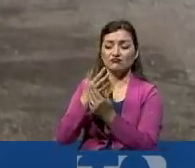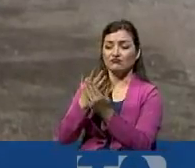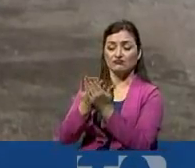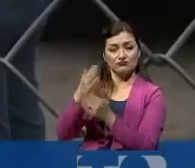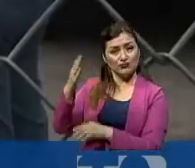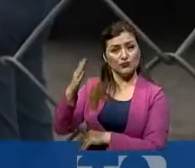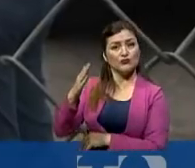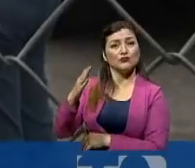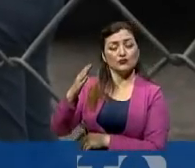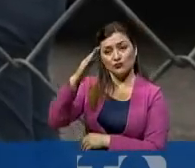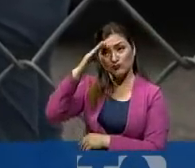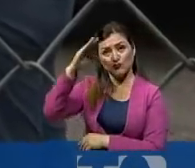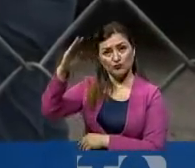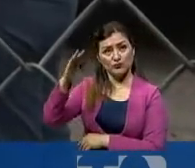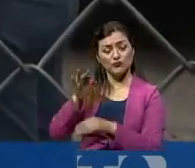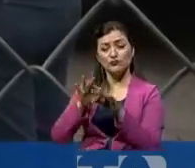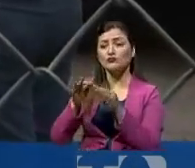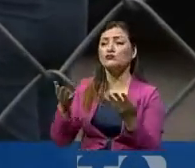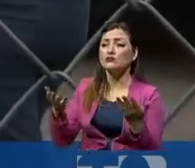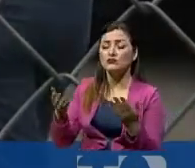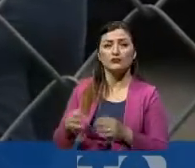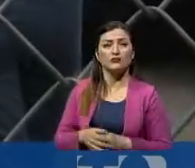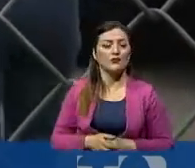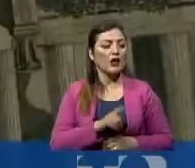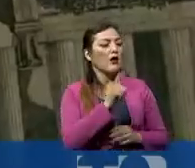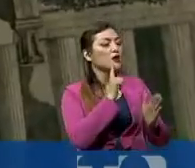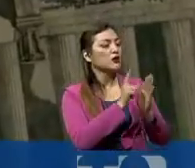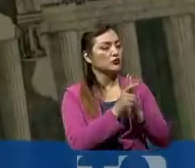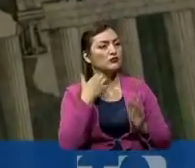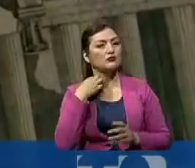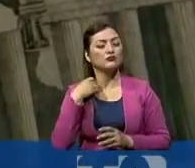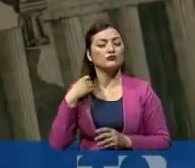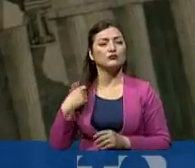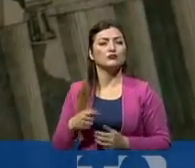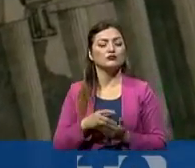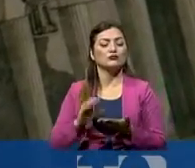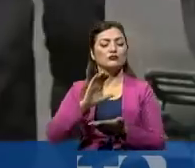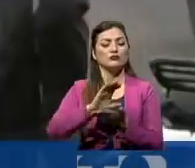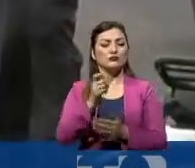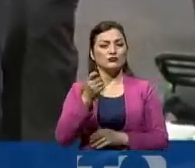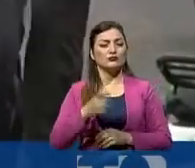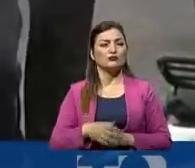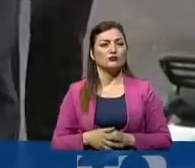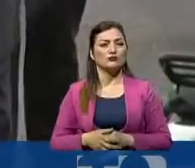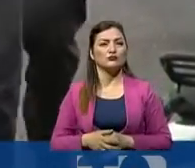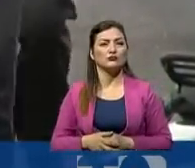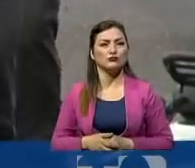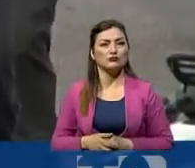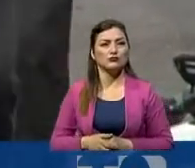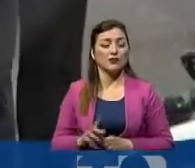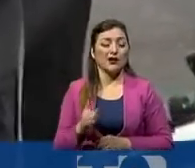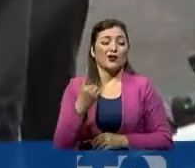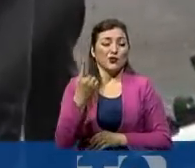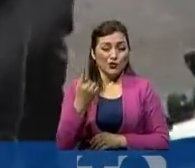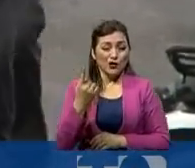instalaciones del Bicentenario, donde le explicaron que debía poner una denuncia para recibir una indemnización. Ahí le revelaron que no era el